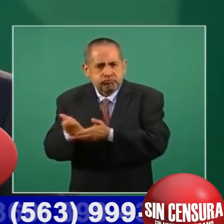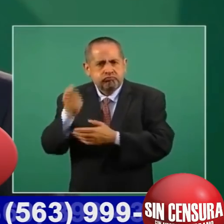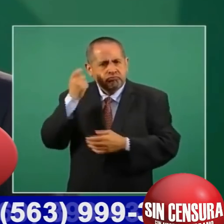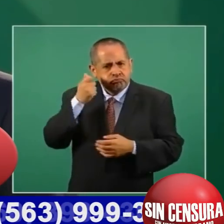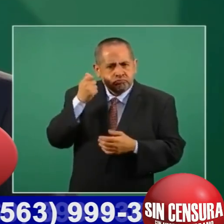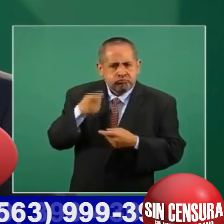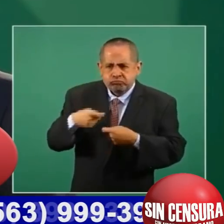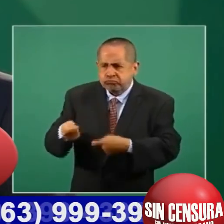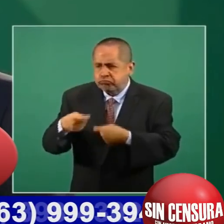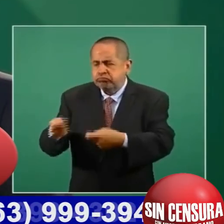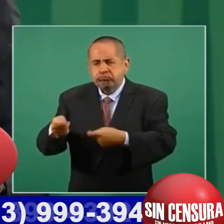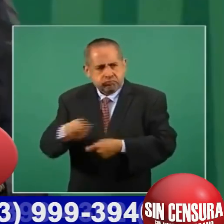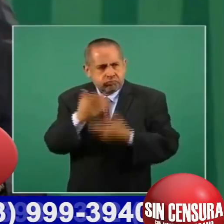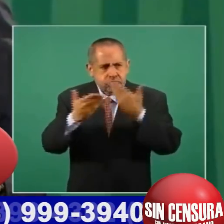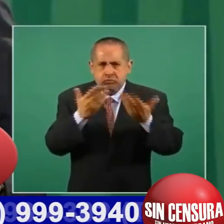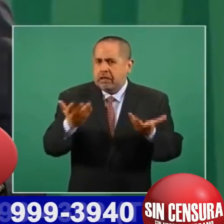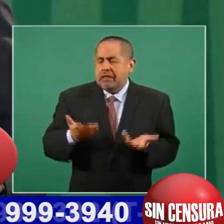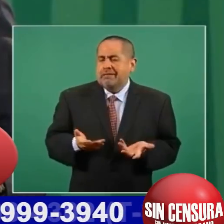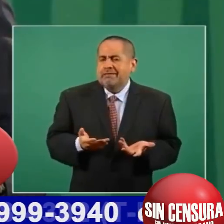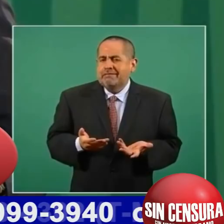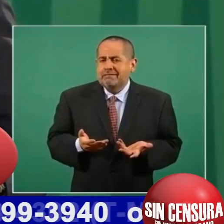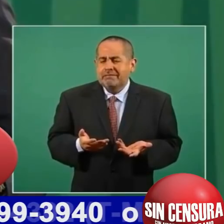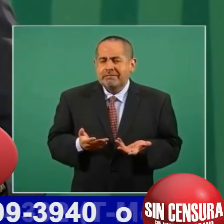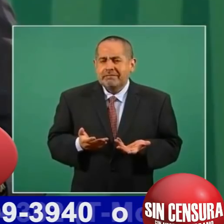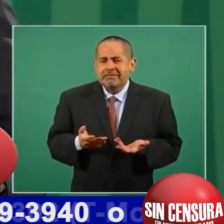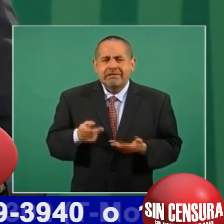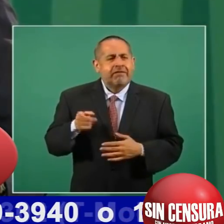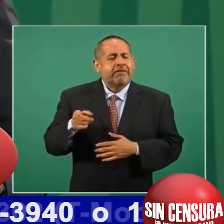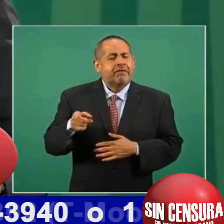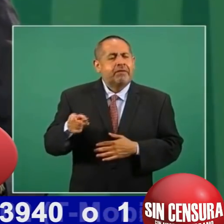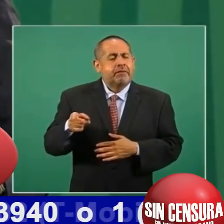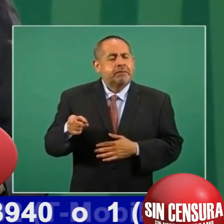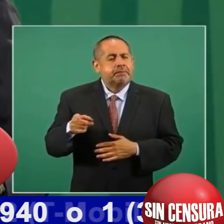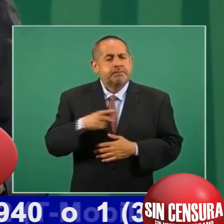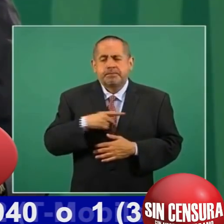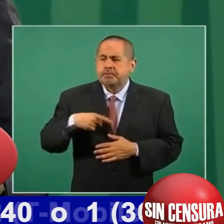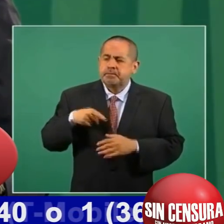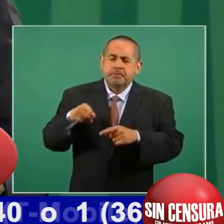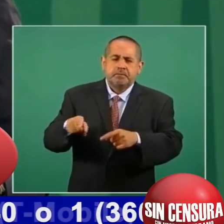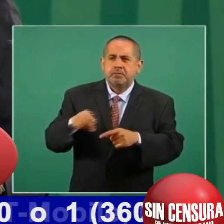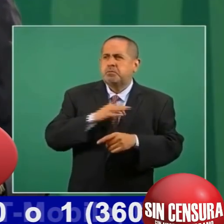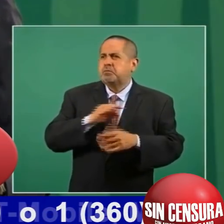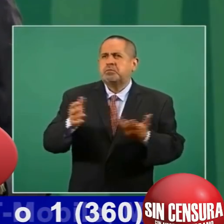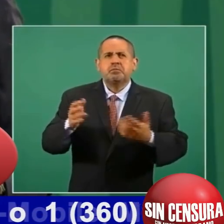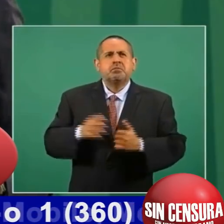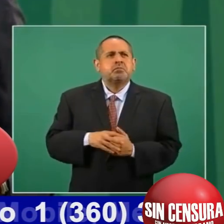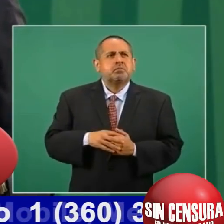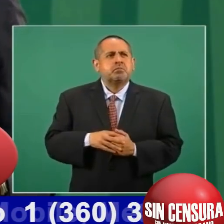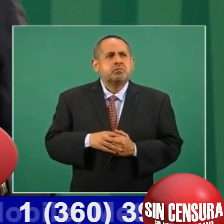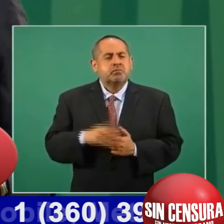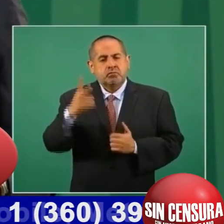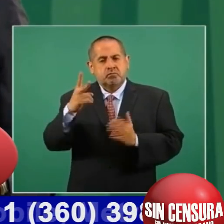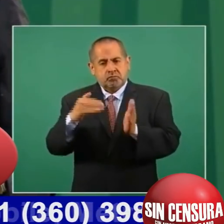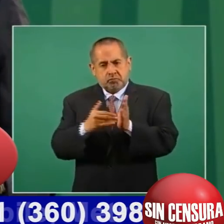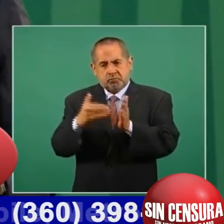Ya debemos de llevar cerca de 2